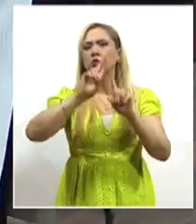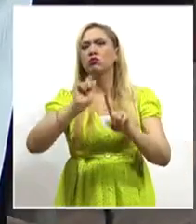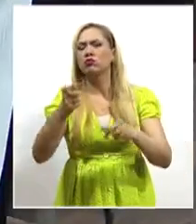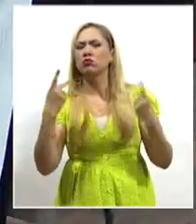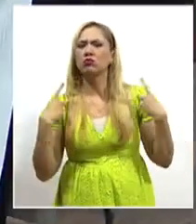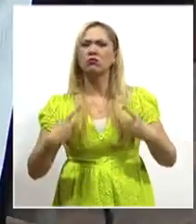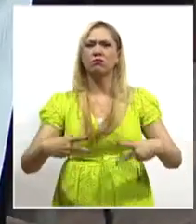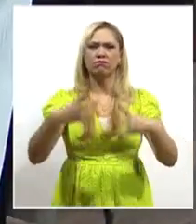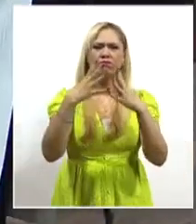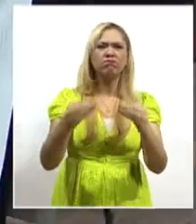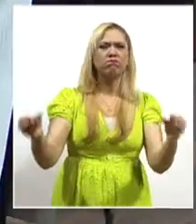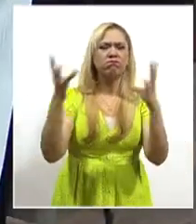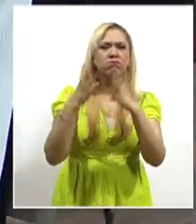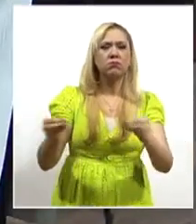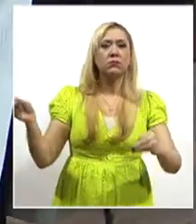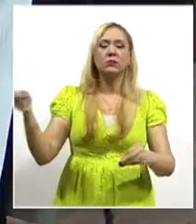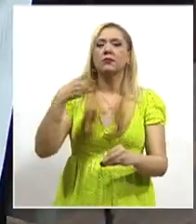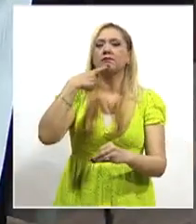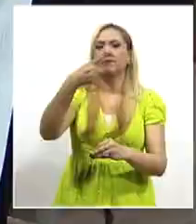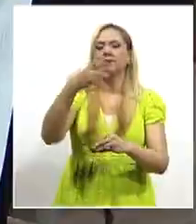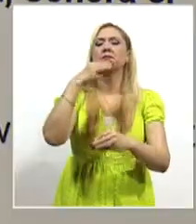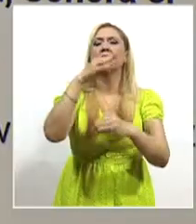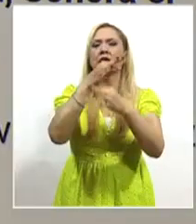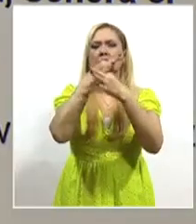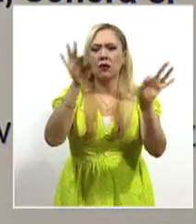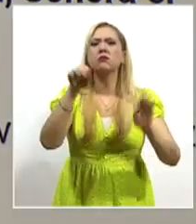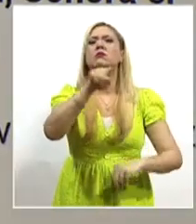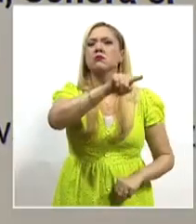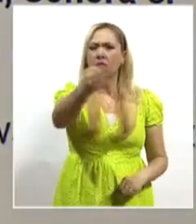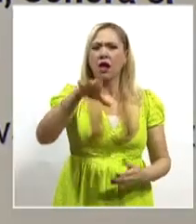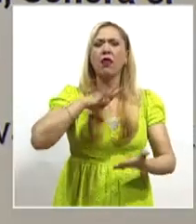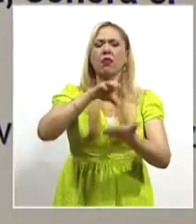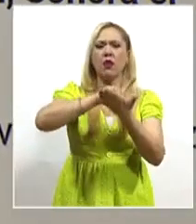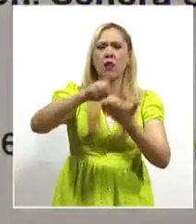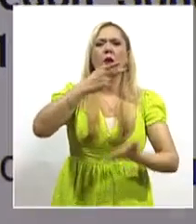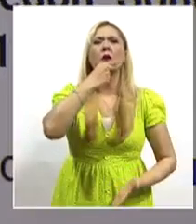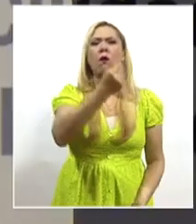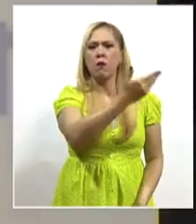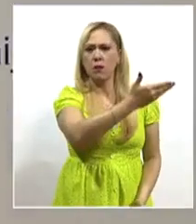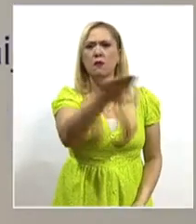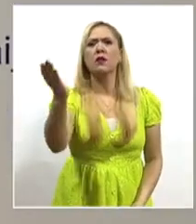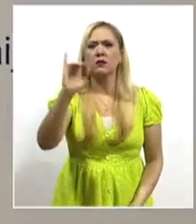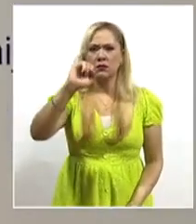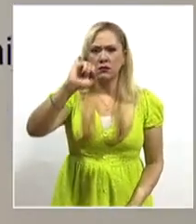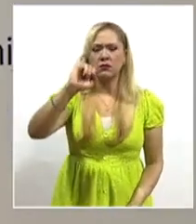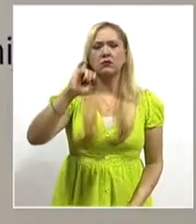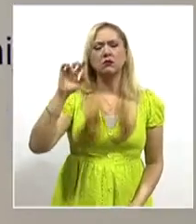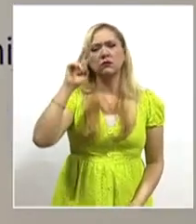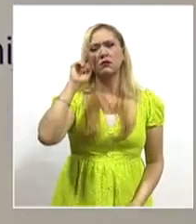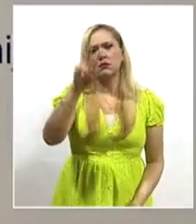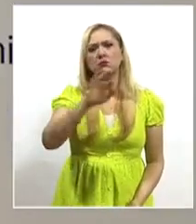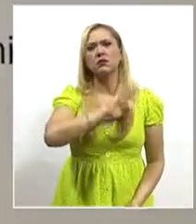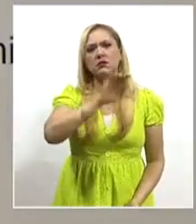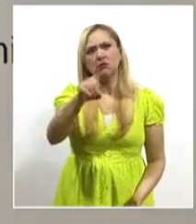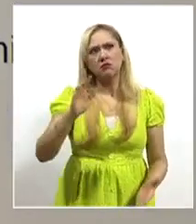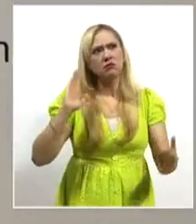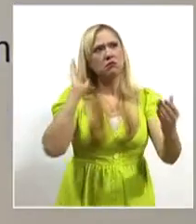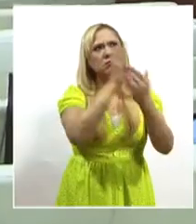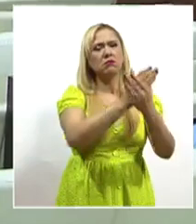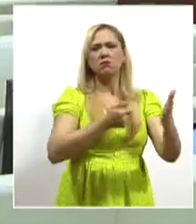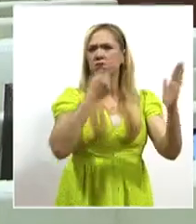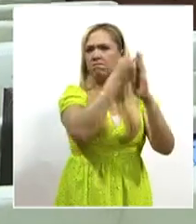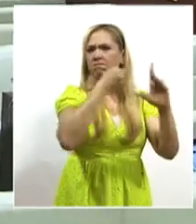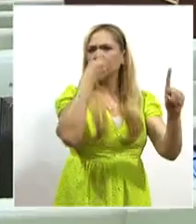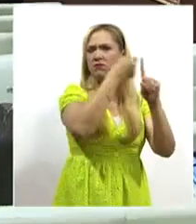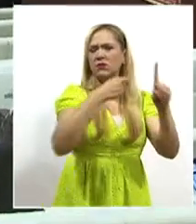importante mensaje para estos hombres sobre apropiarse de sus derechos y con este conocimiento pudieran ir a exigir a las autoridades